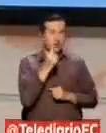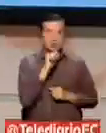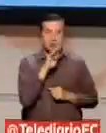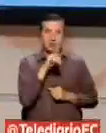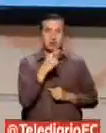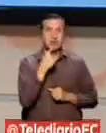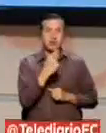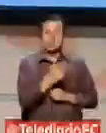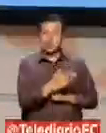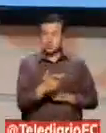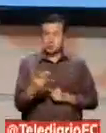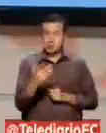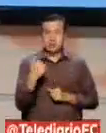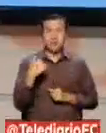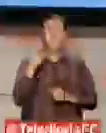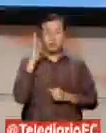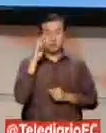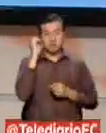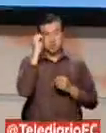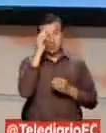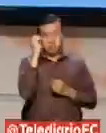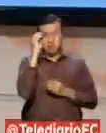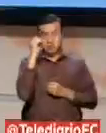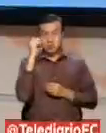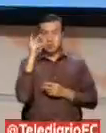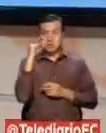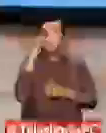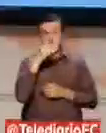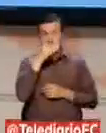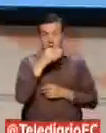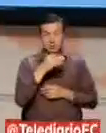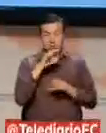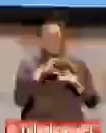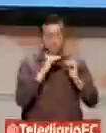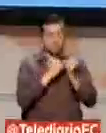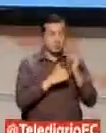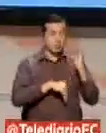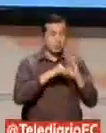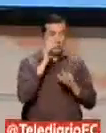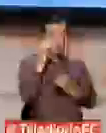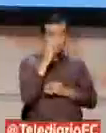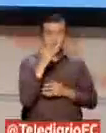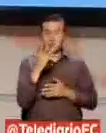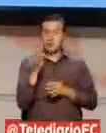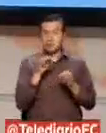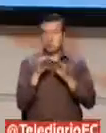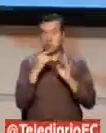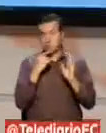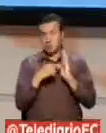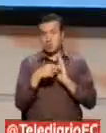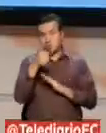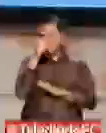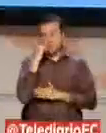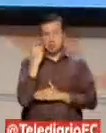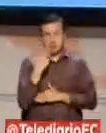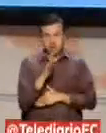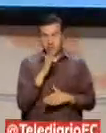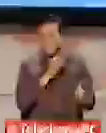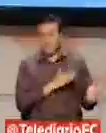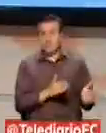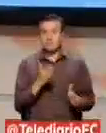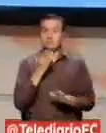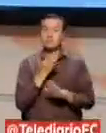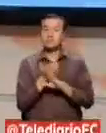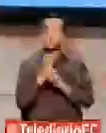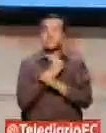que incluso hay muchas versiones que han sido mucho más contundentes en la comisión. ¿Y para qué sirve? Yo le voy a poner un ejemplo. El día de ayer nosotros hemos